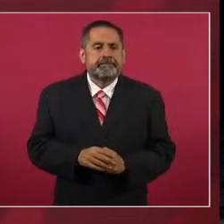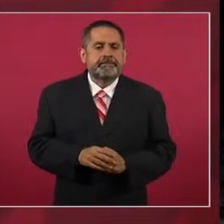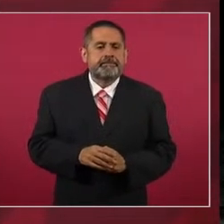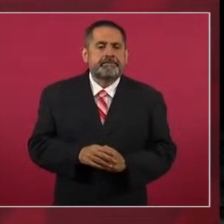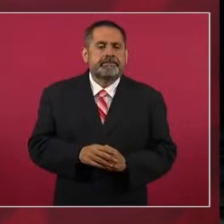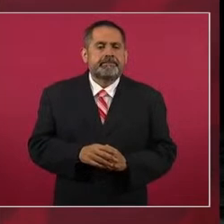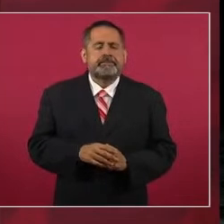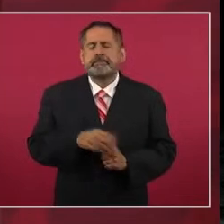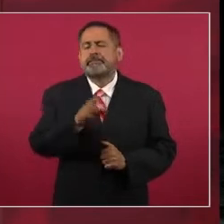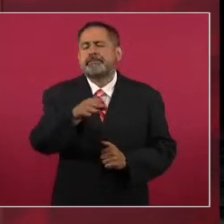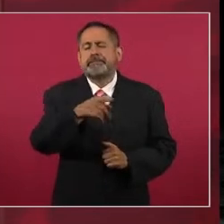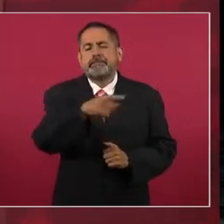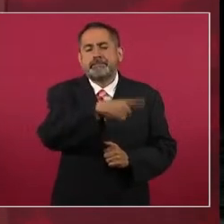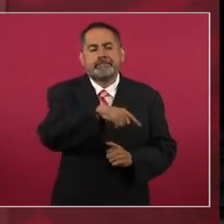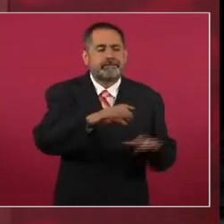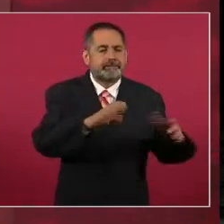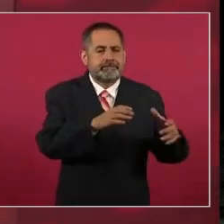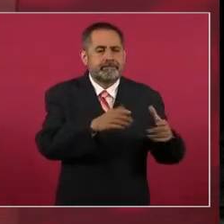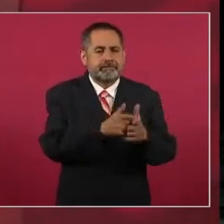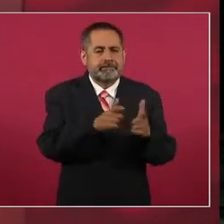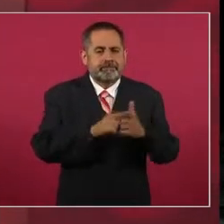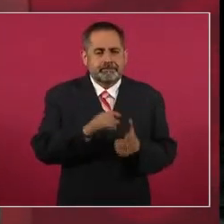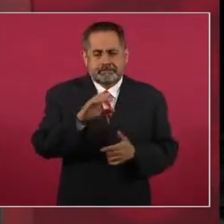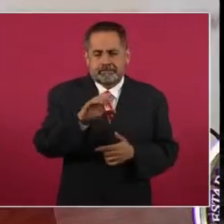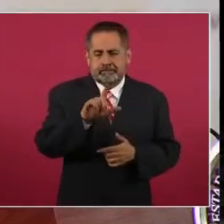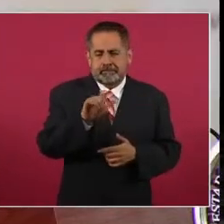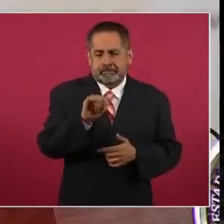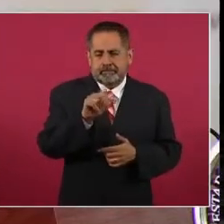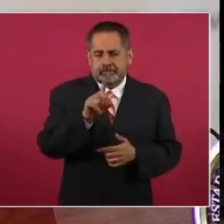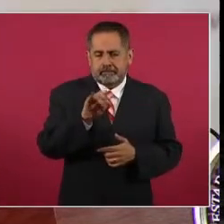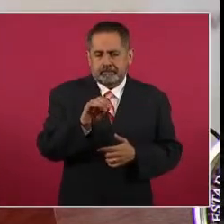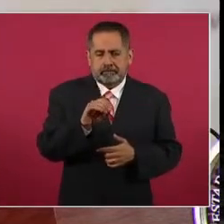estos de claudio x gonzález